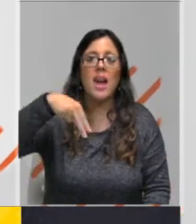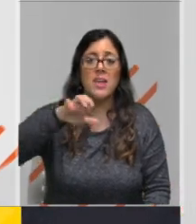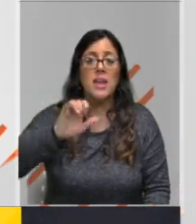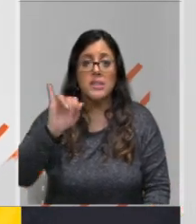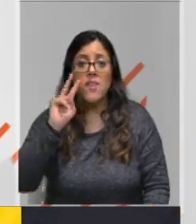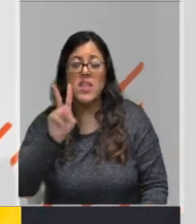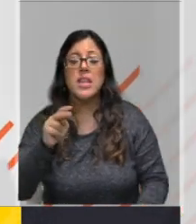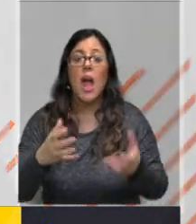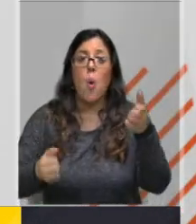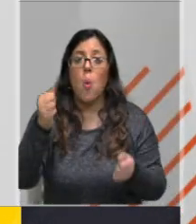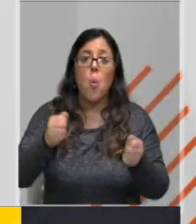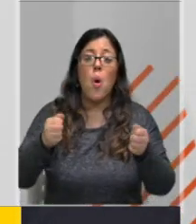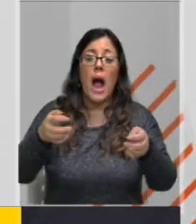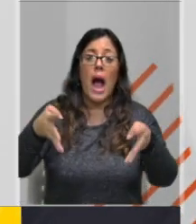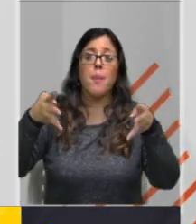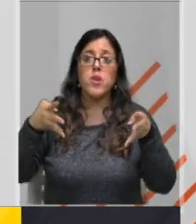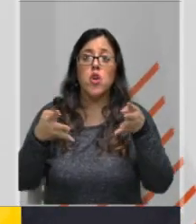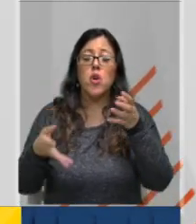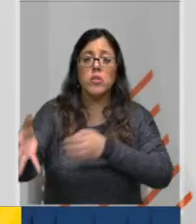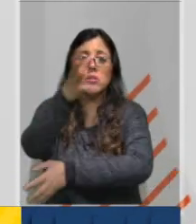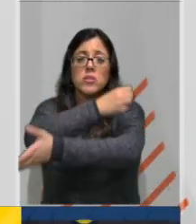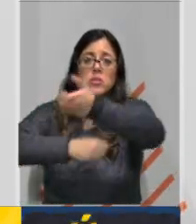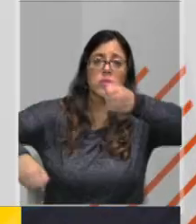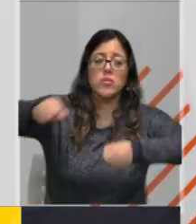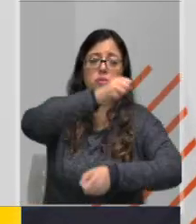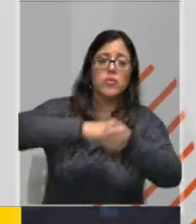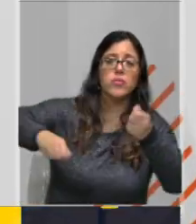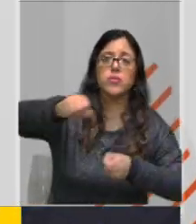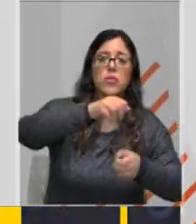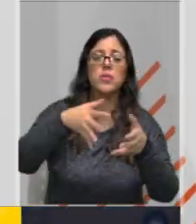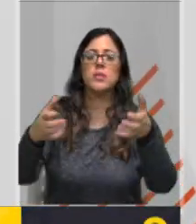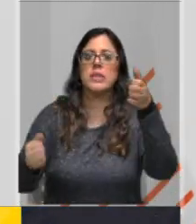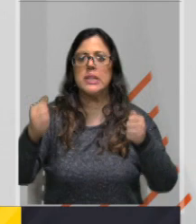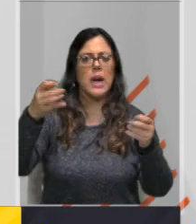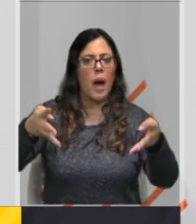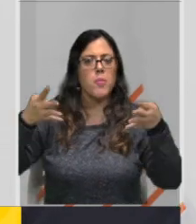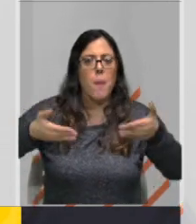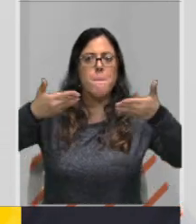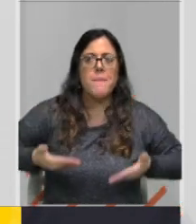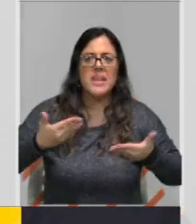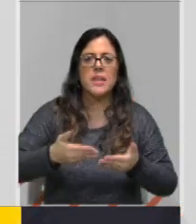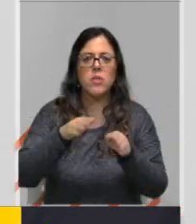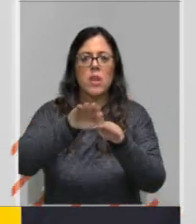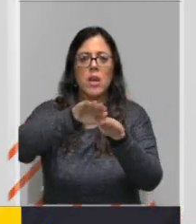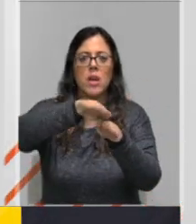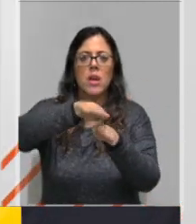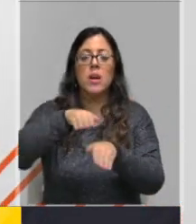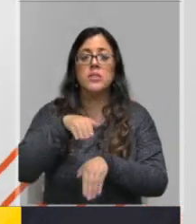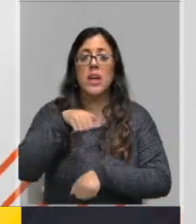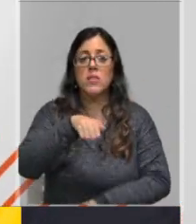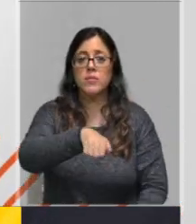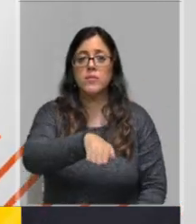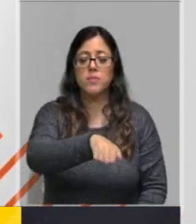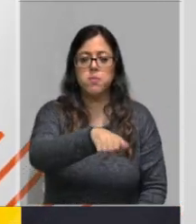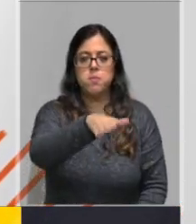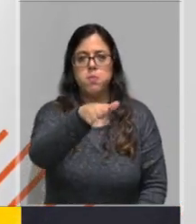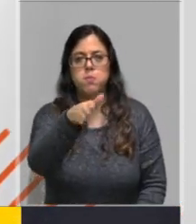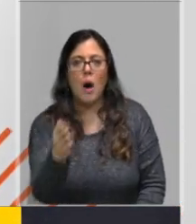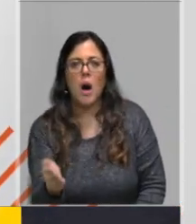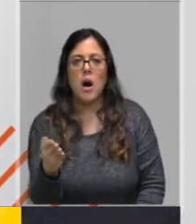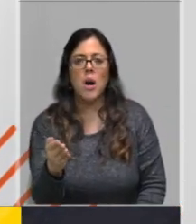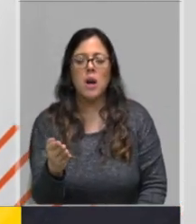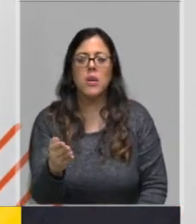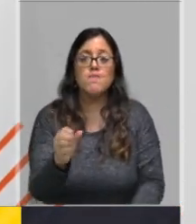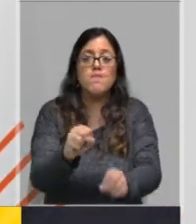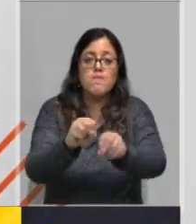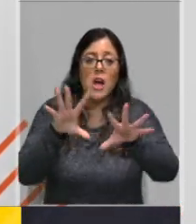avanzando y se pierde el control de un camión que es de alto tonelaje y se cae a un costado, esa imagen, y es bien impresionante. Y queda